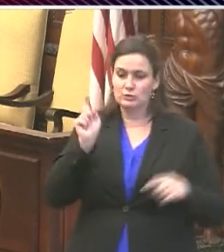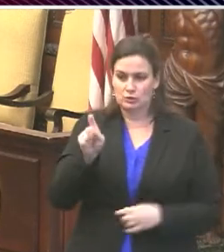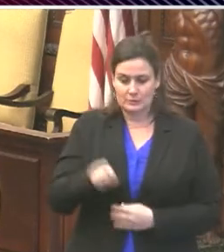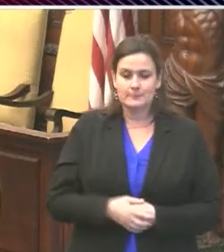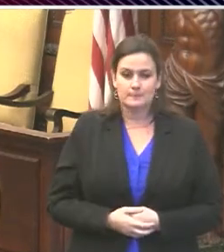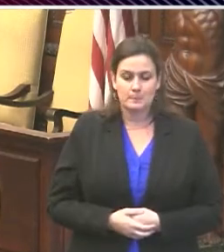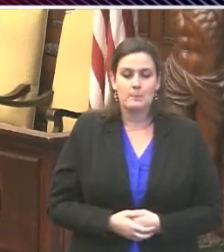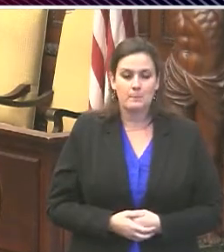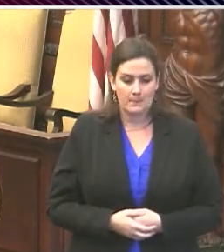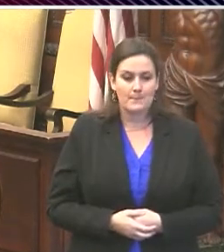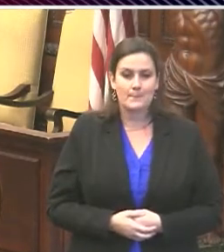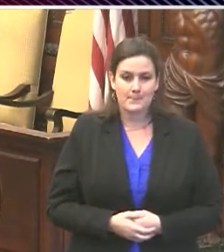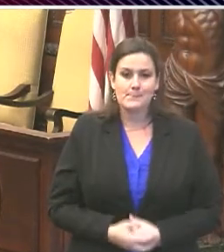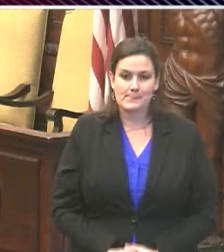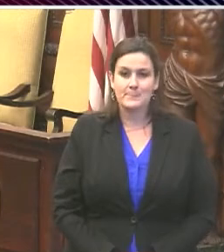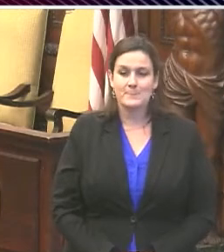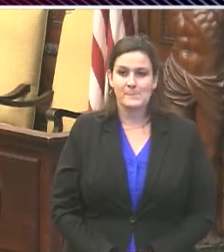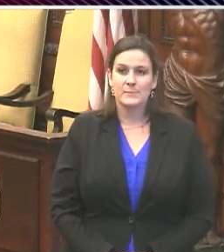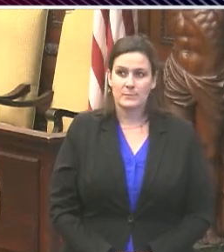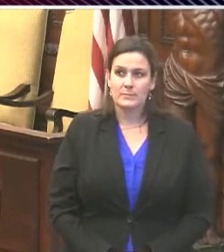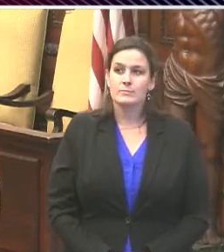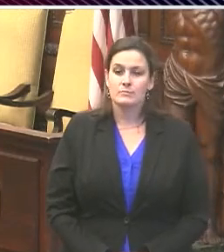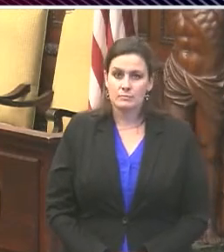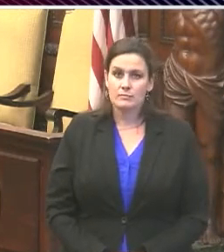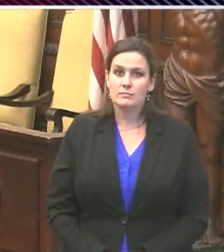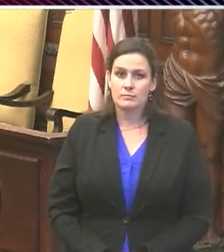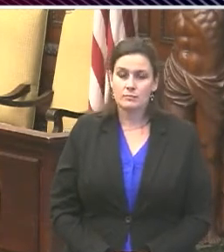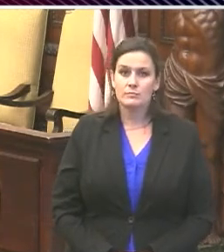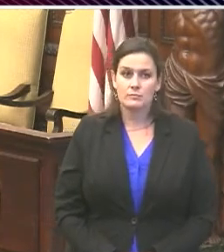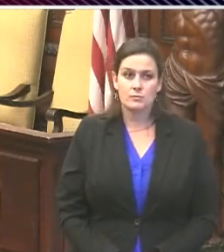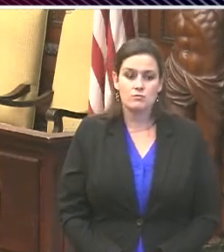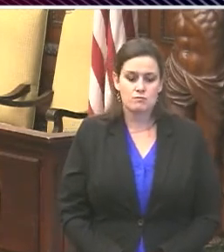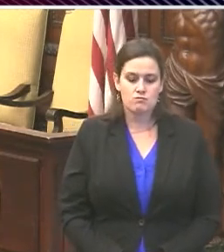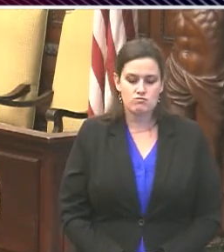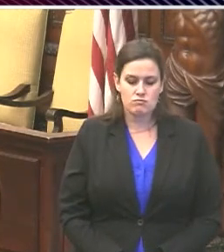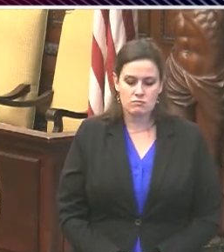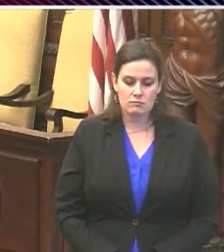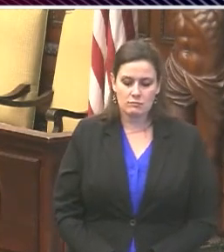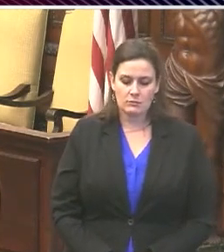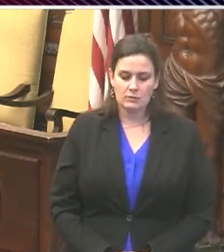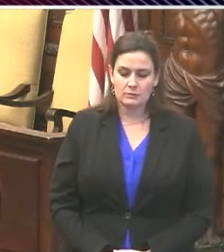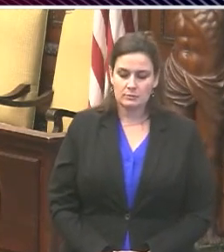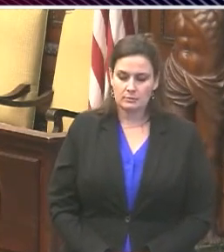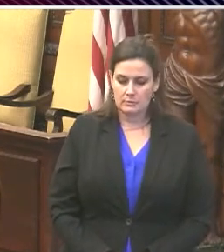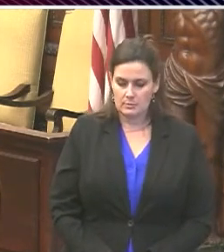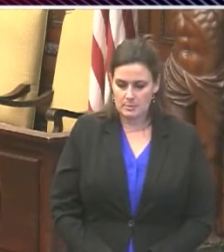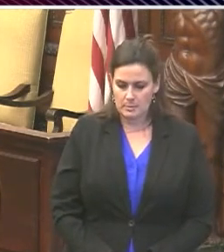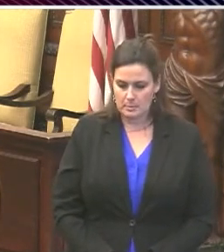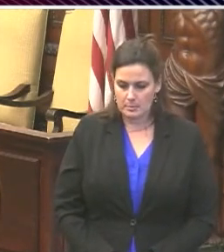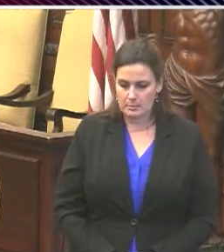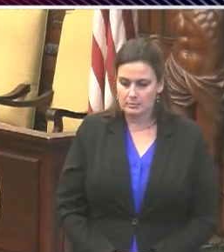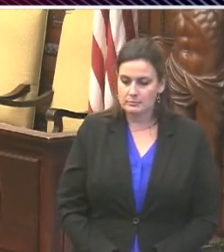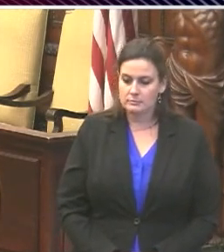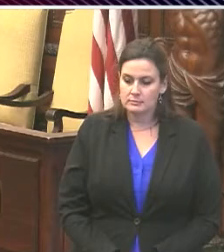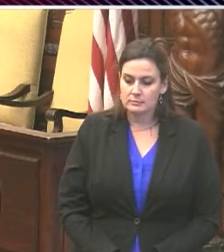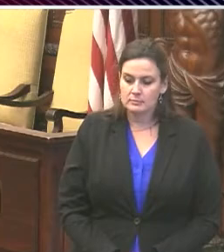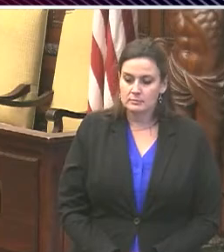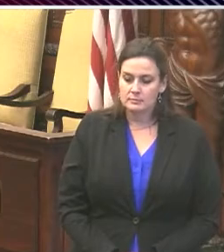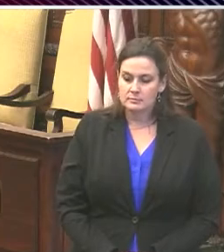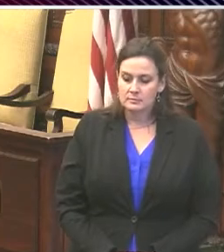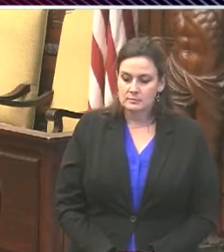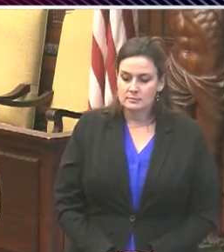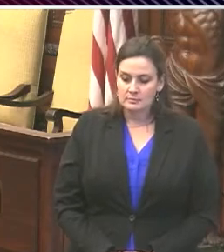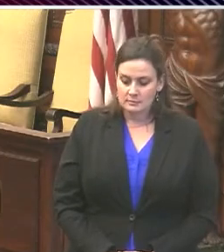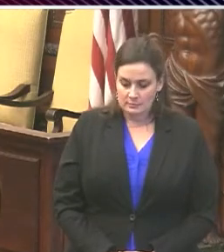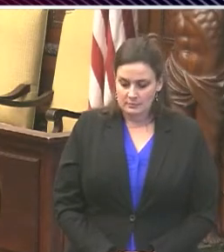Las recomendaciones van a ser similares a las que tenemos para los adultos, y obviamente cuando los niños se infectan no son síntomas